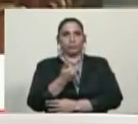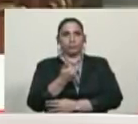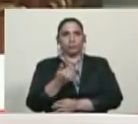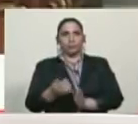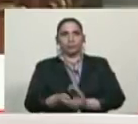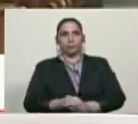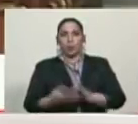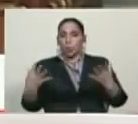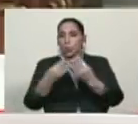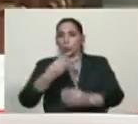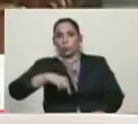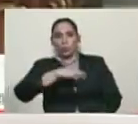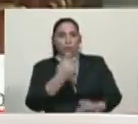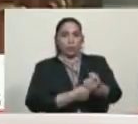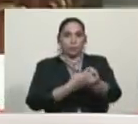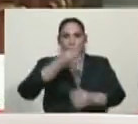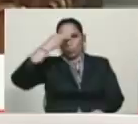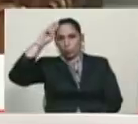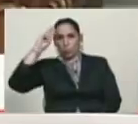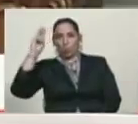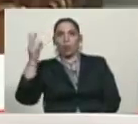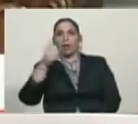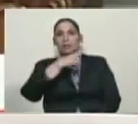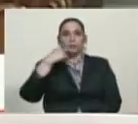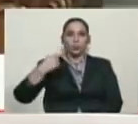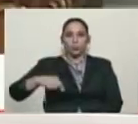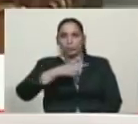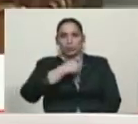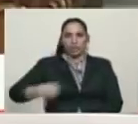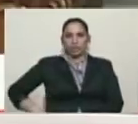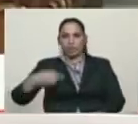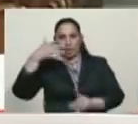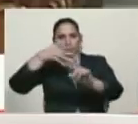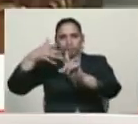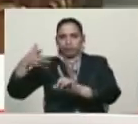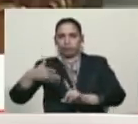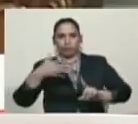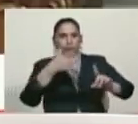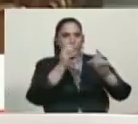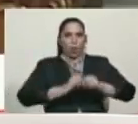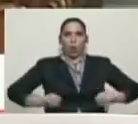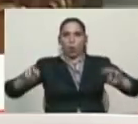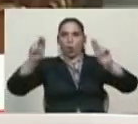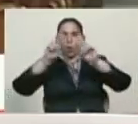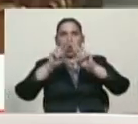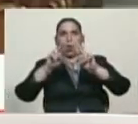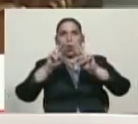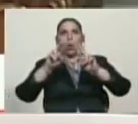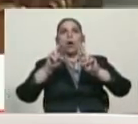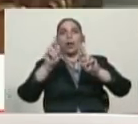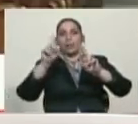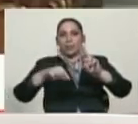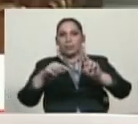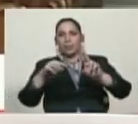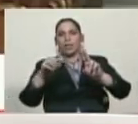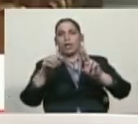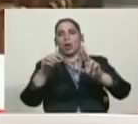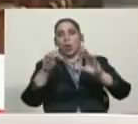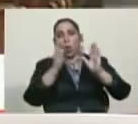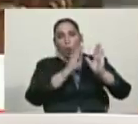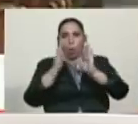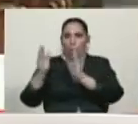junto a nuestros hermanos de cuba de china de rusia con la asesoría de la organización mundial de la salud de la organización panamericana de la salud